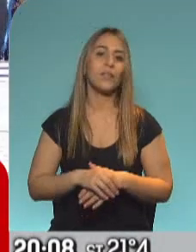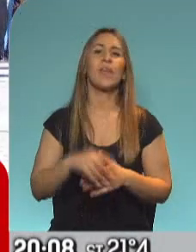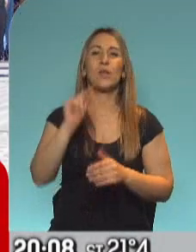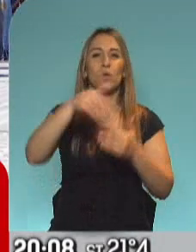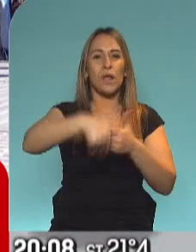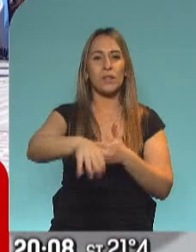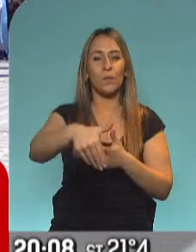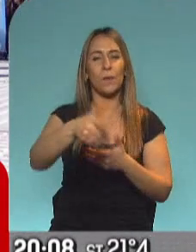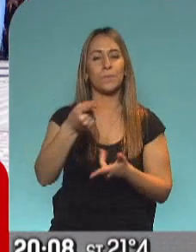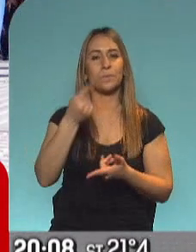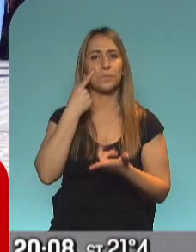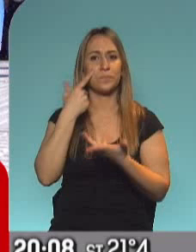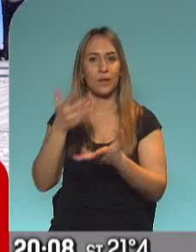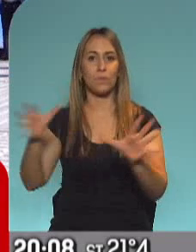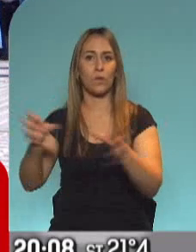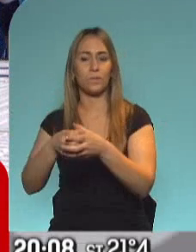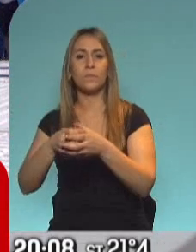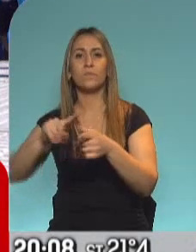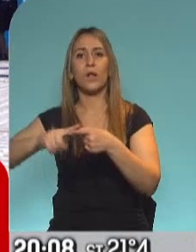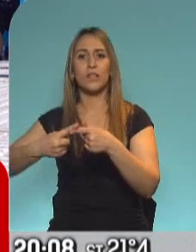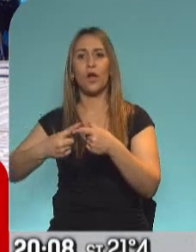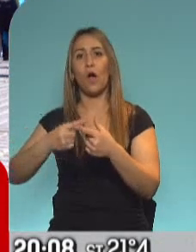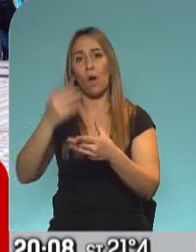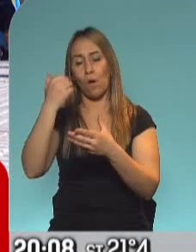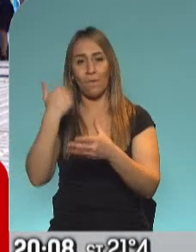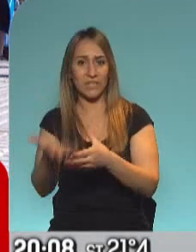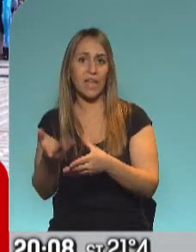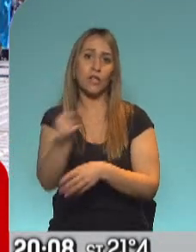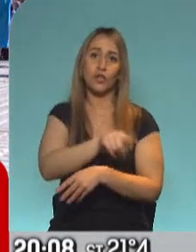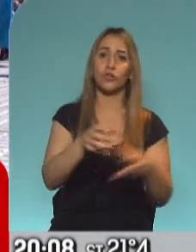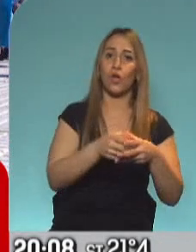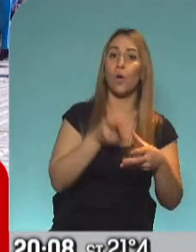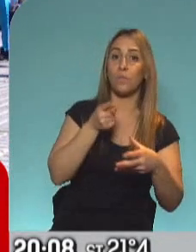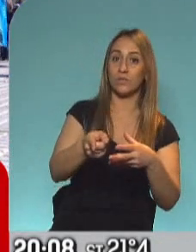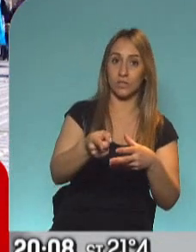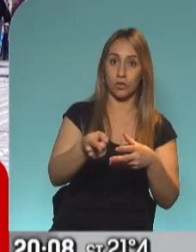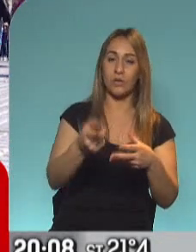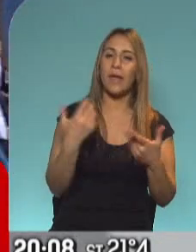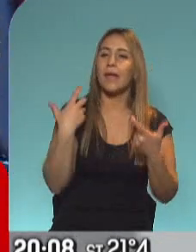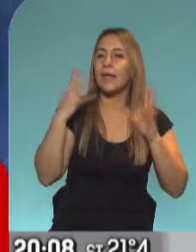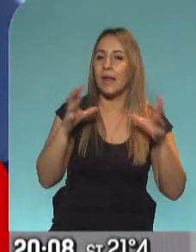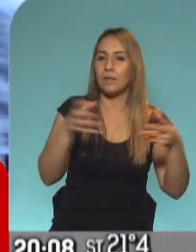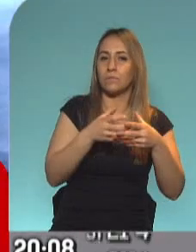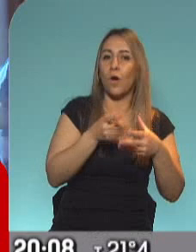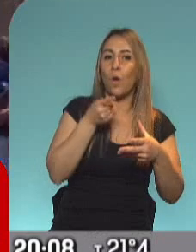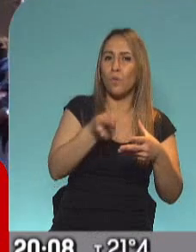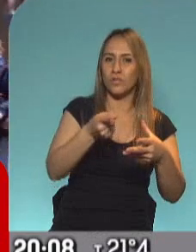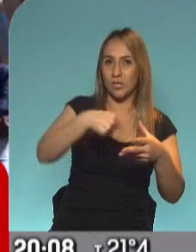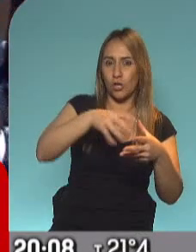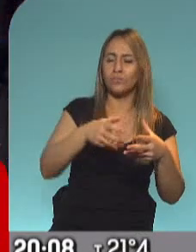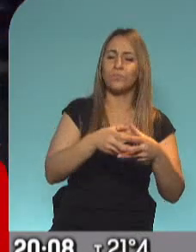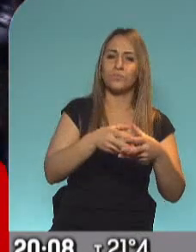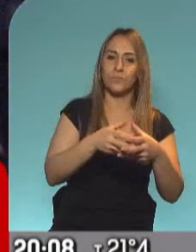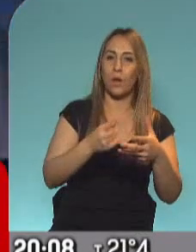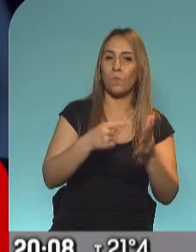del ámbito oficialista como del opositor. En general, el ámbito opositor, una coincidencia en